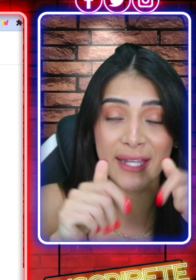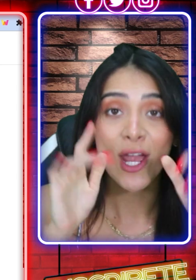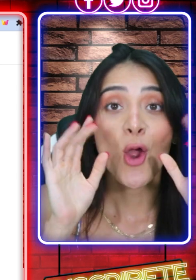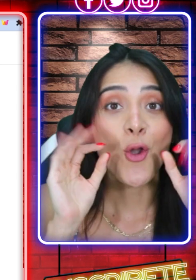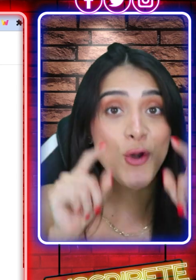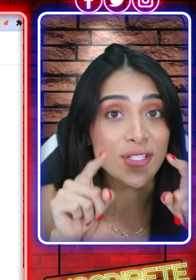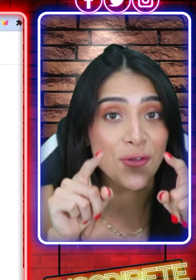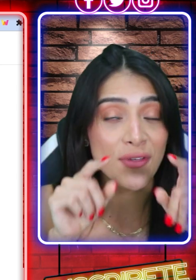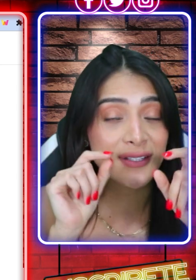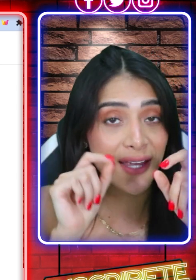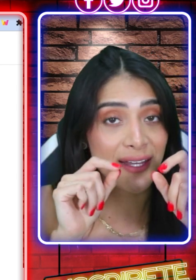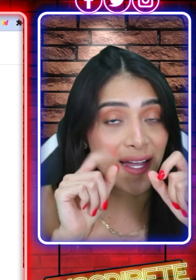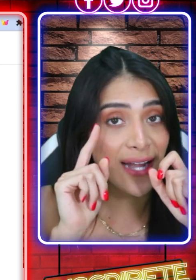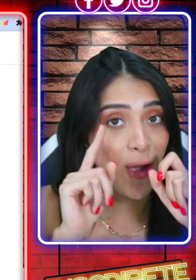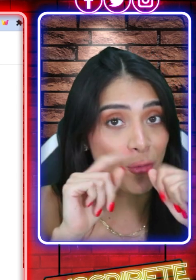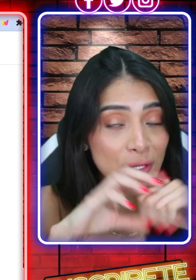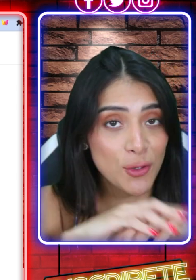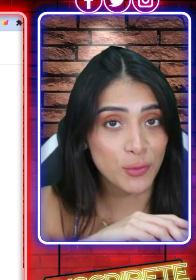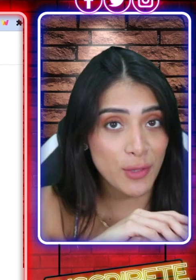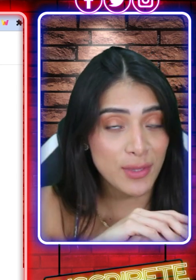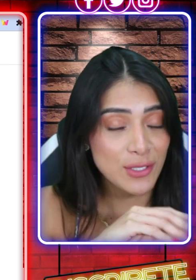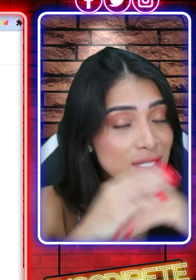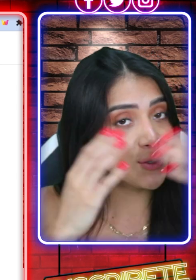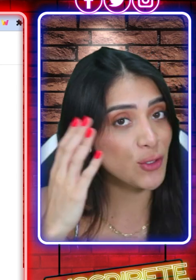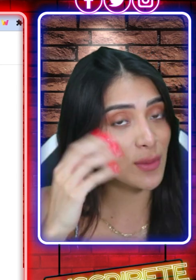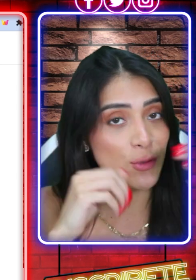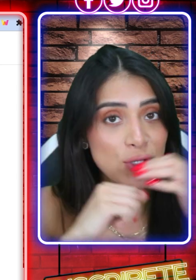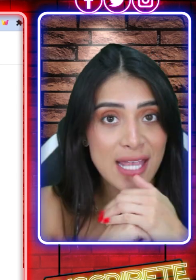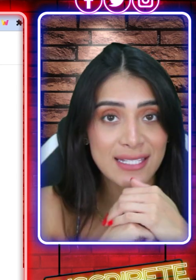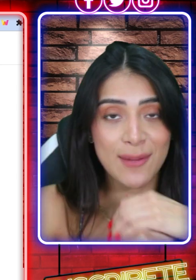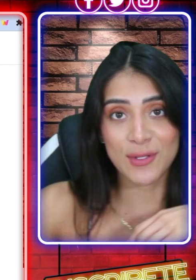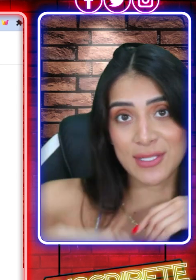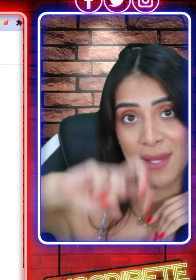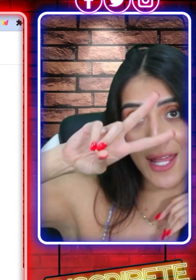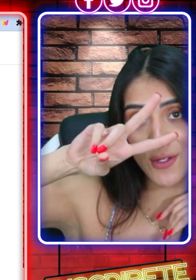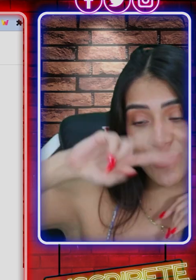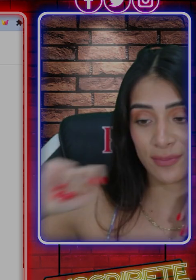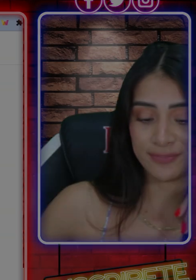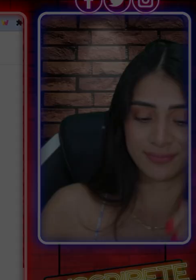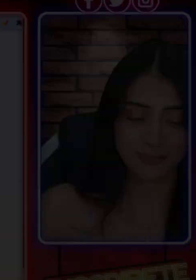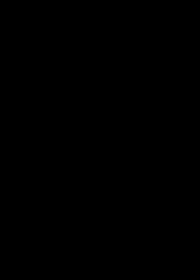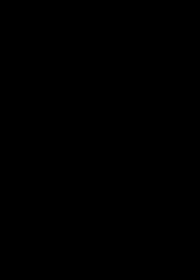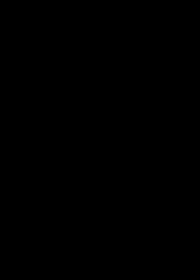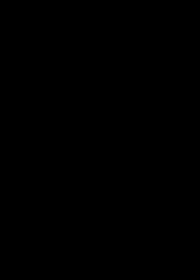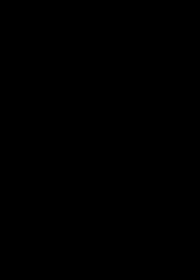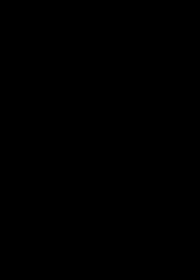tu like nos ayudas a llegar a un mayor número de personas. Nos vemos hasta la próxima. Adiós.